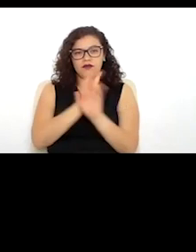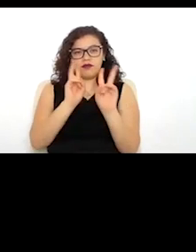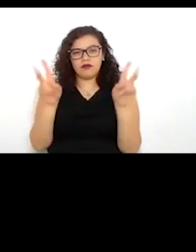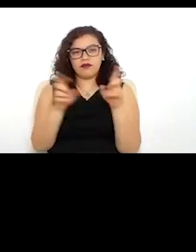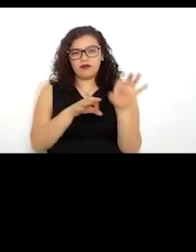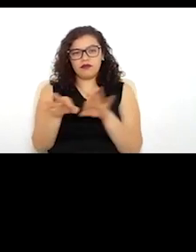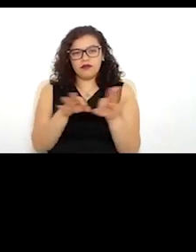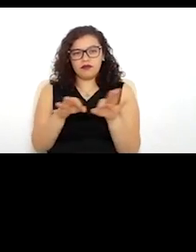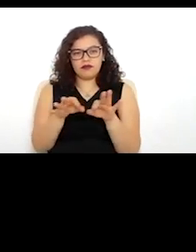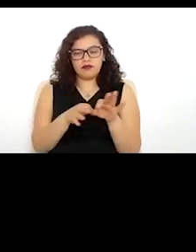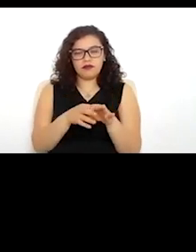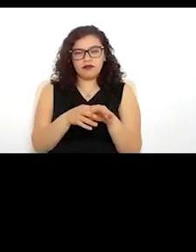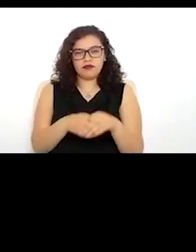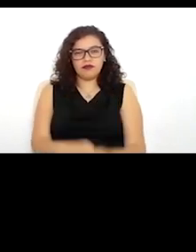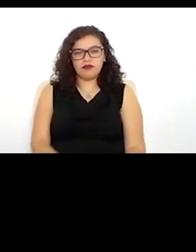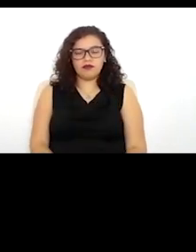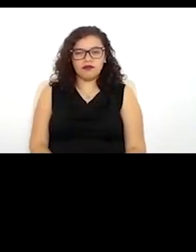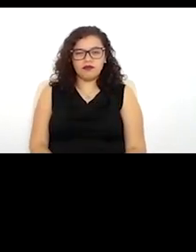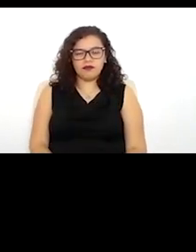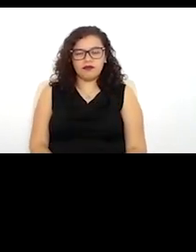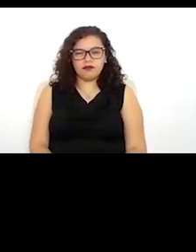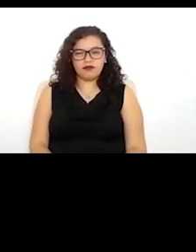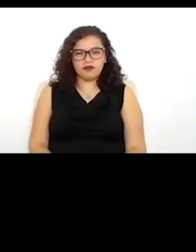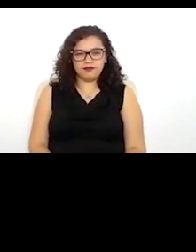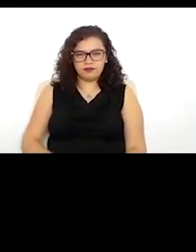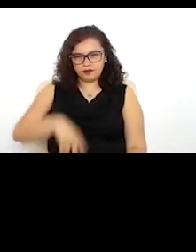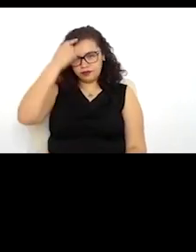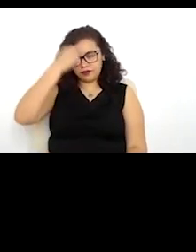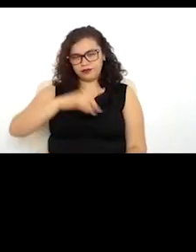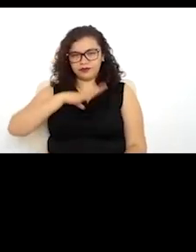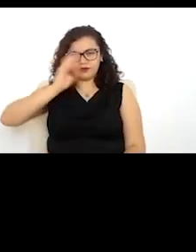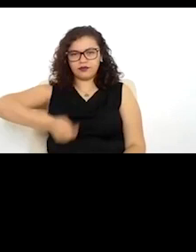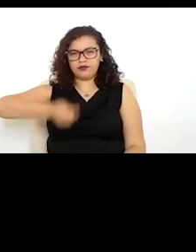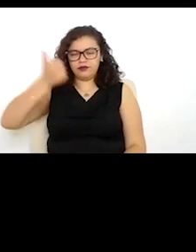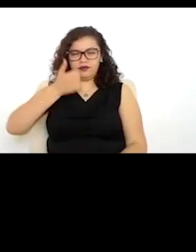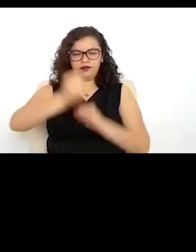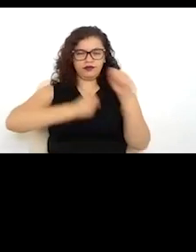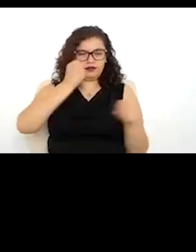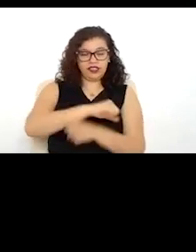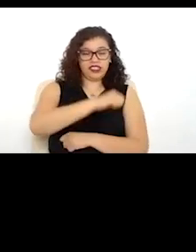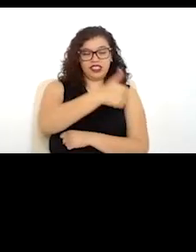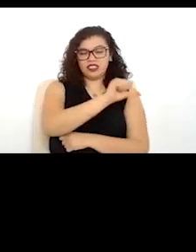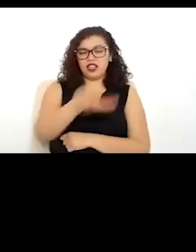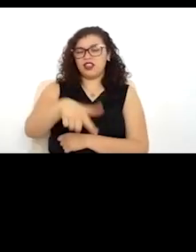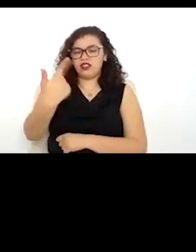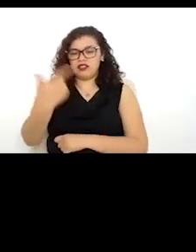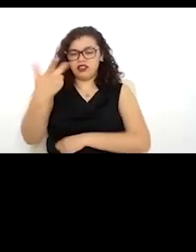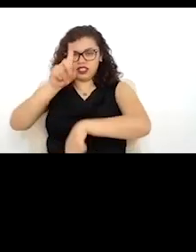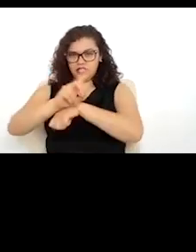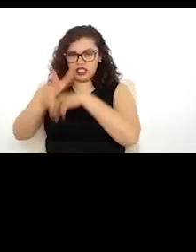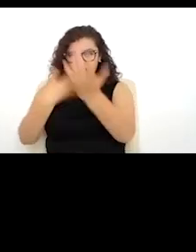laboral, restricciones en las cuales se amplió en el primer año de 6 a 12 días. Y